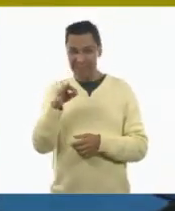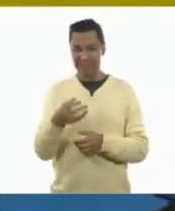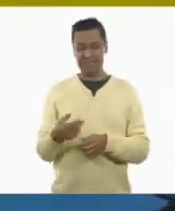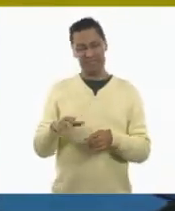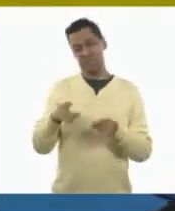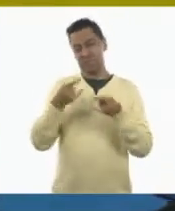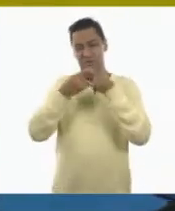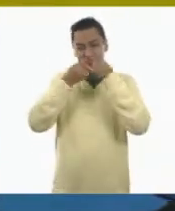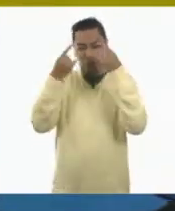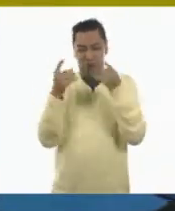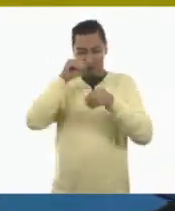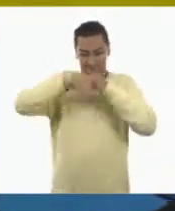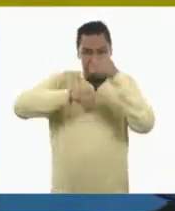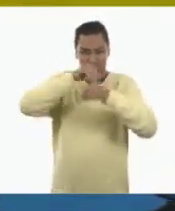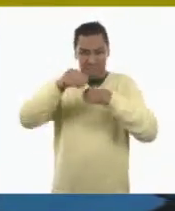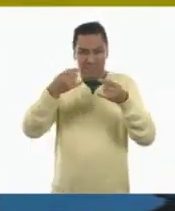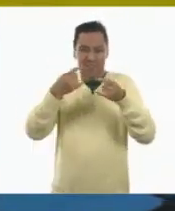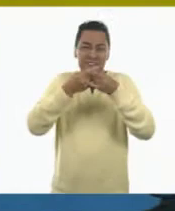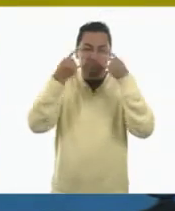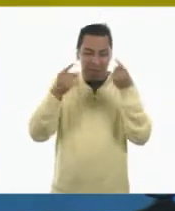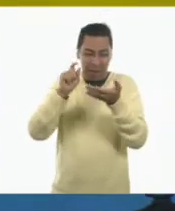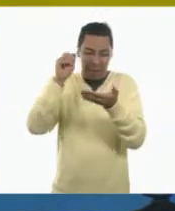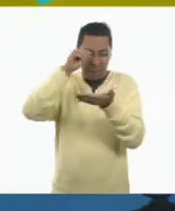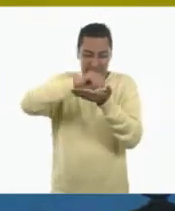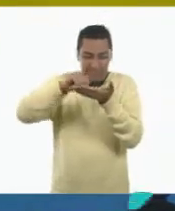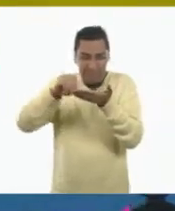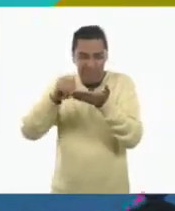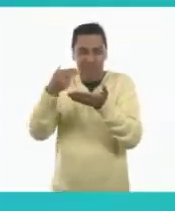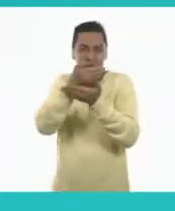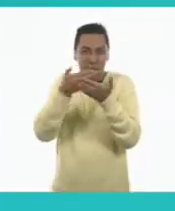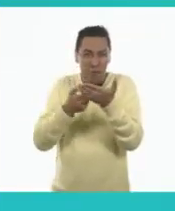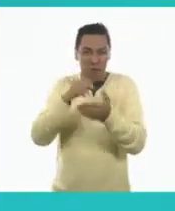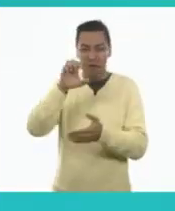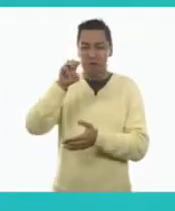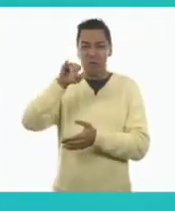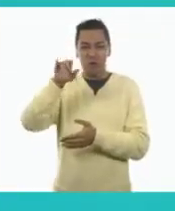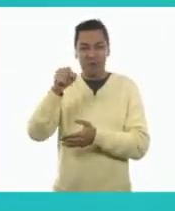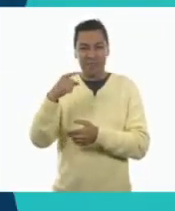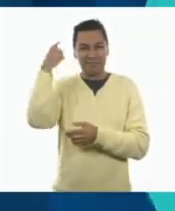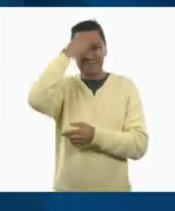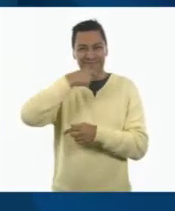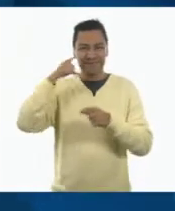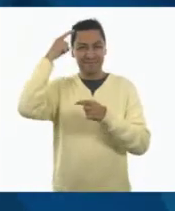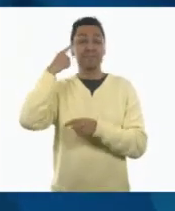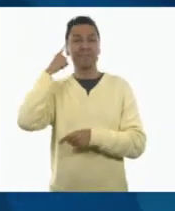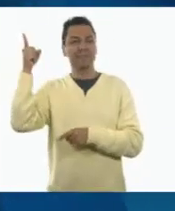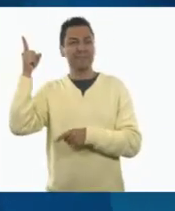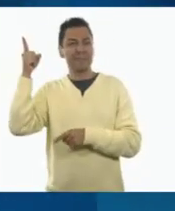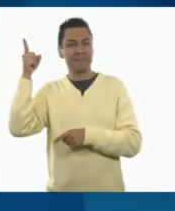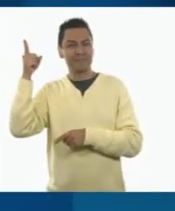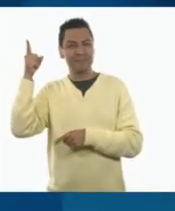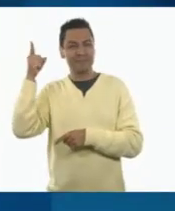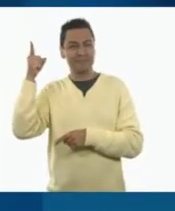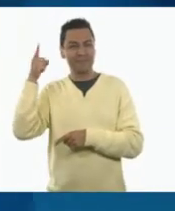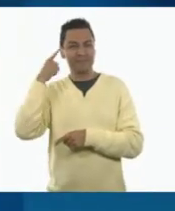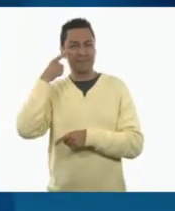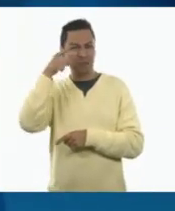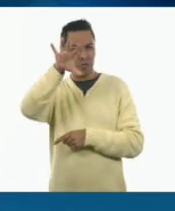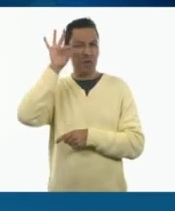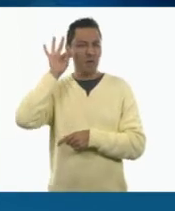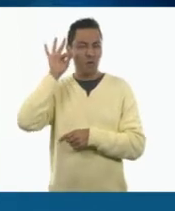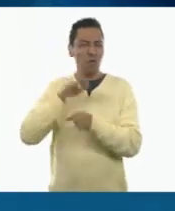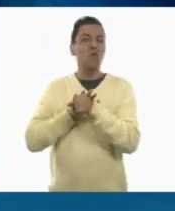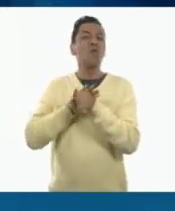por medio de emojis y dar un refrán. A ver, vamos a ver, el primer refrán que pudiéramos conocer aquí